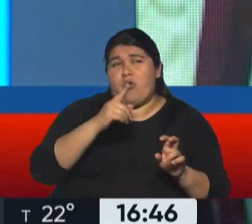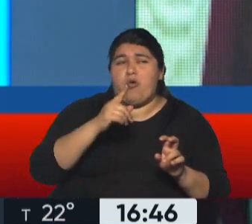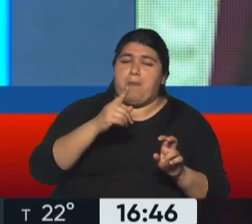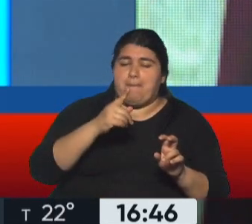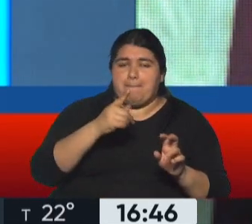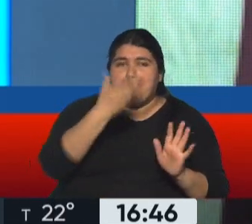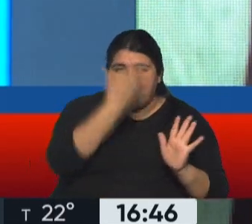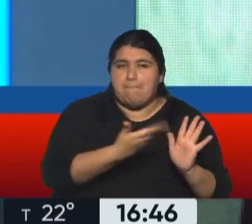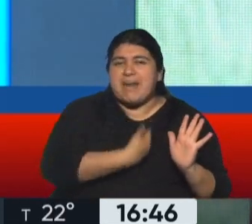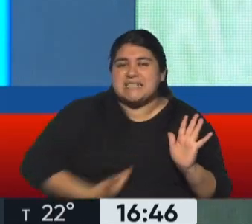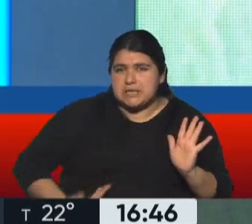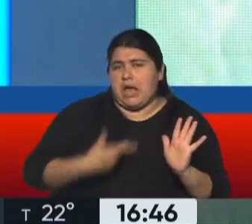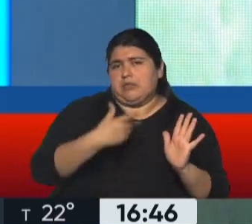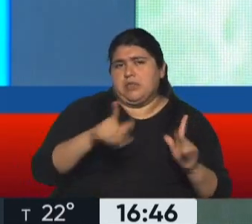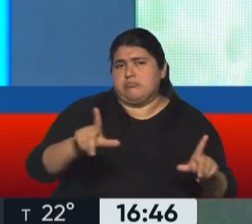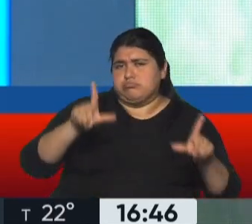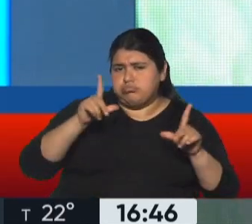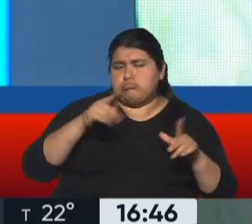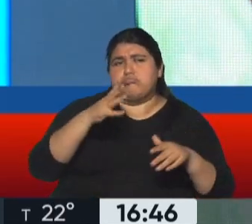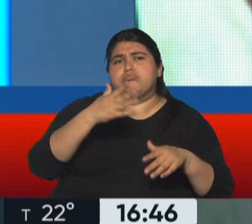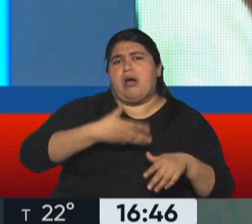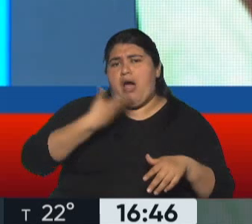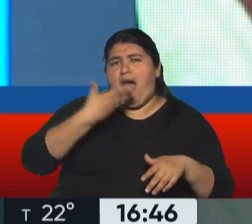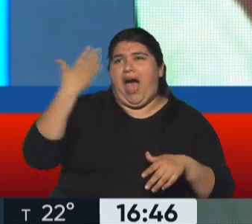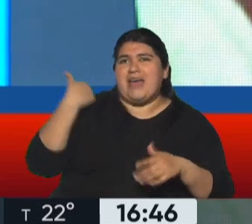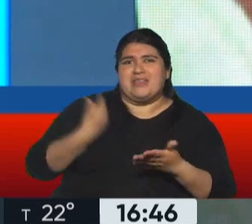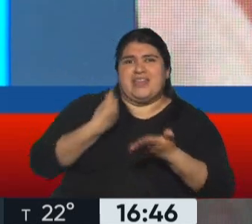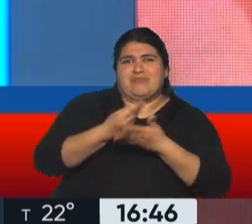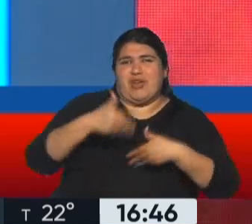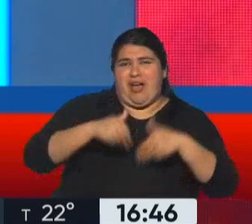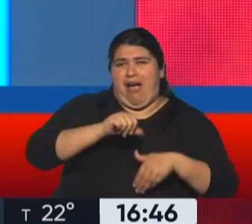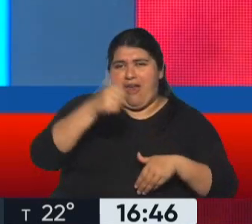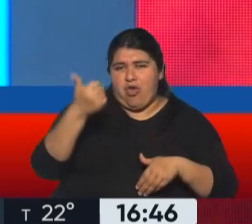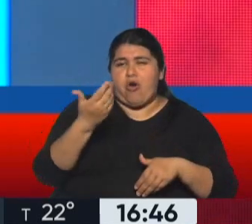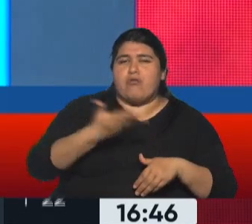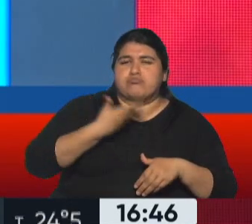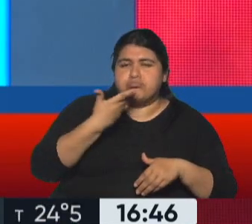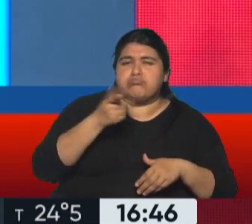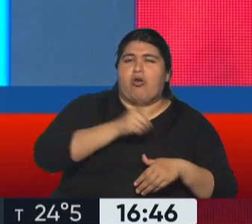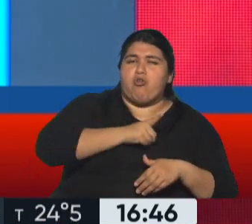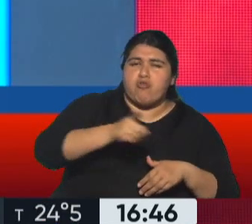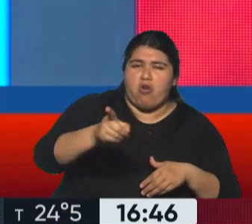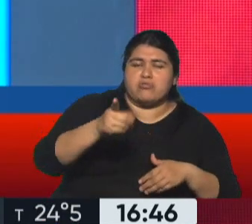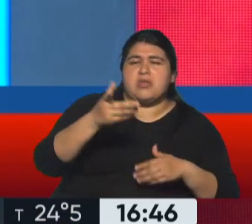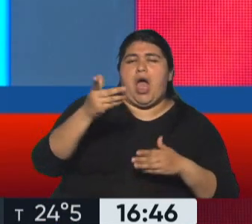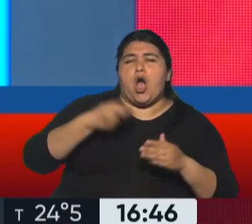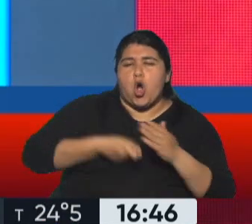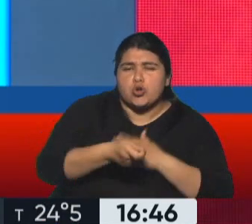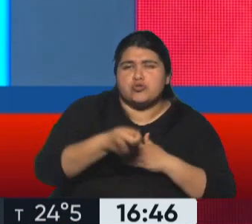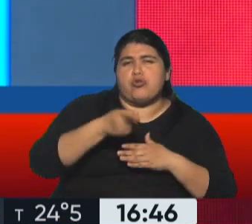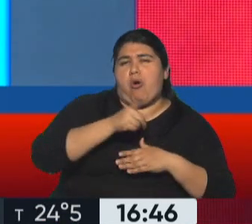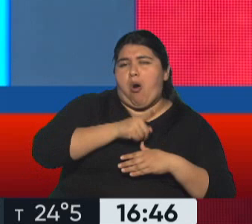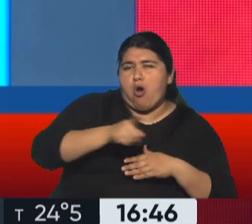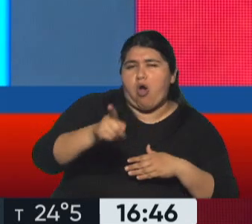con mucha popularidad, con un discurso antipolítica, con un discurso de denuncia de la corrupción de los partidos políticos y que eso